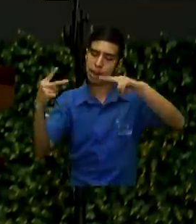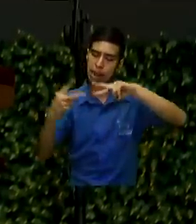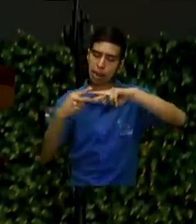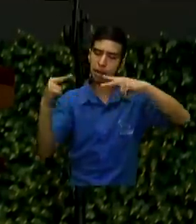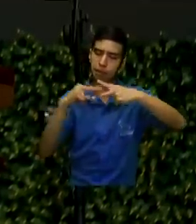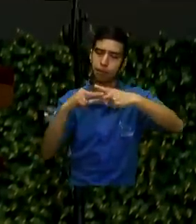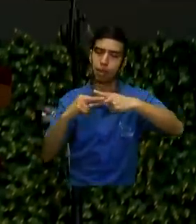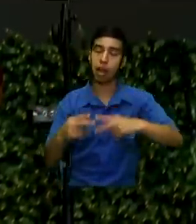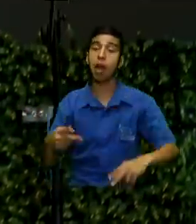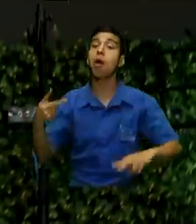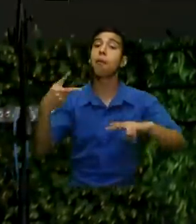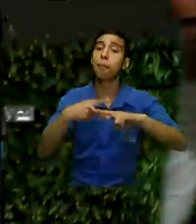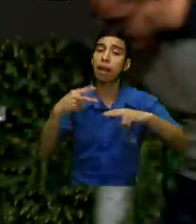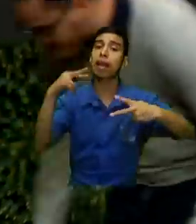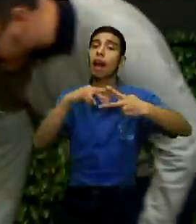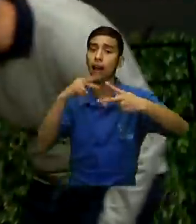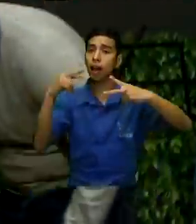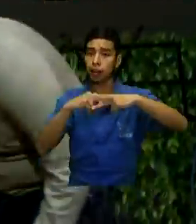Peleado la buena batalla.